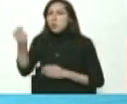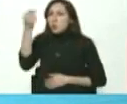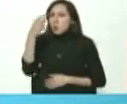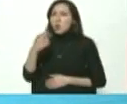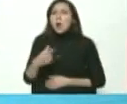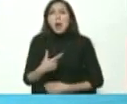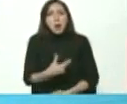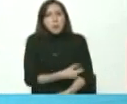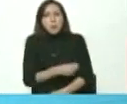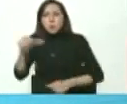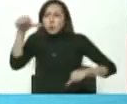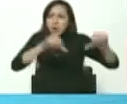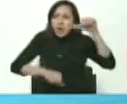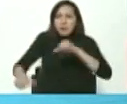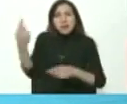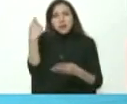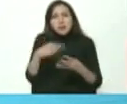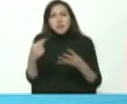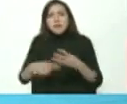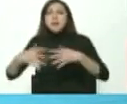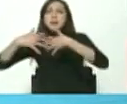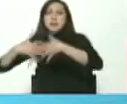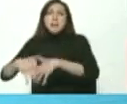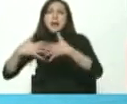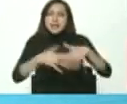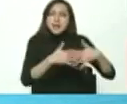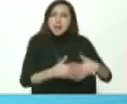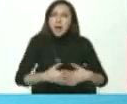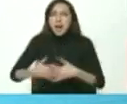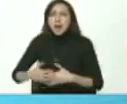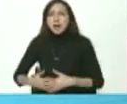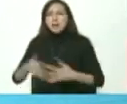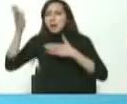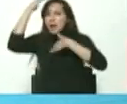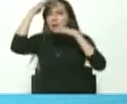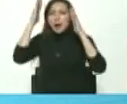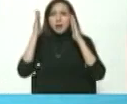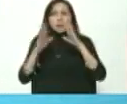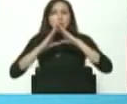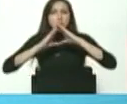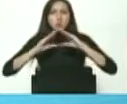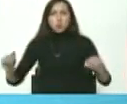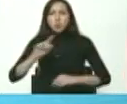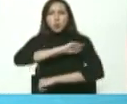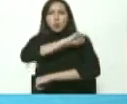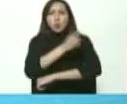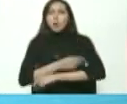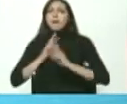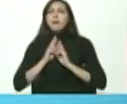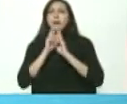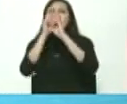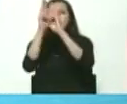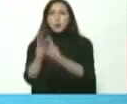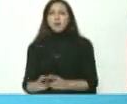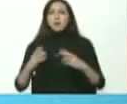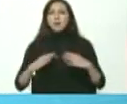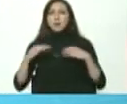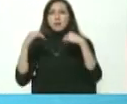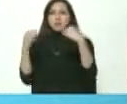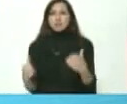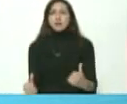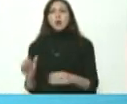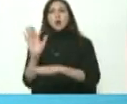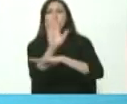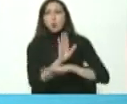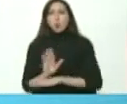pruebas, equipo de rayos X especializado, en fin, todas las condiciones para seguir fortaleciendo la respuesta de salud y de